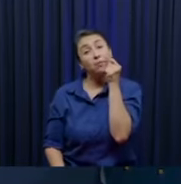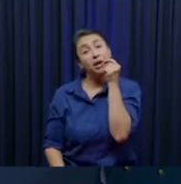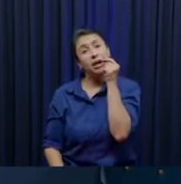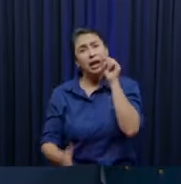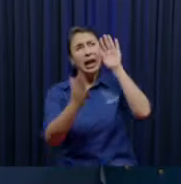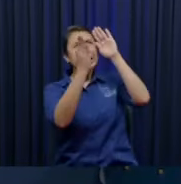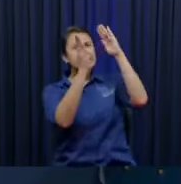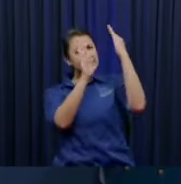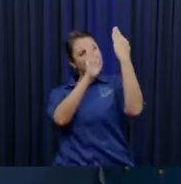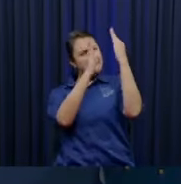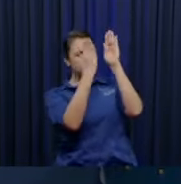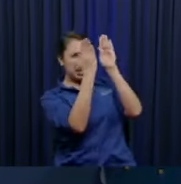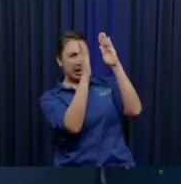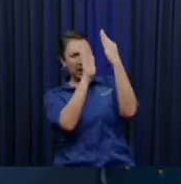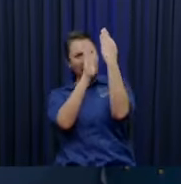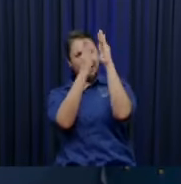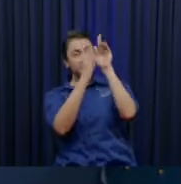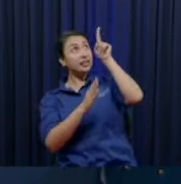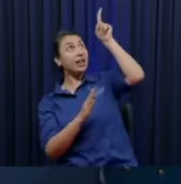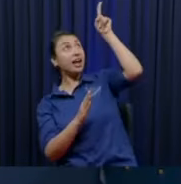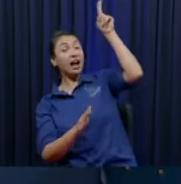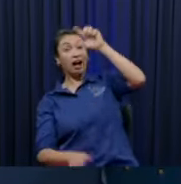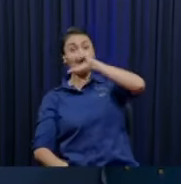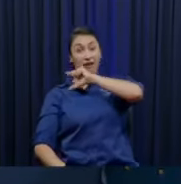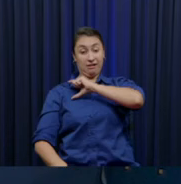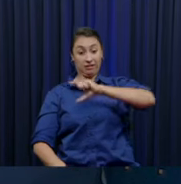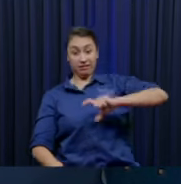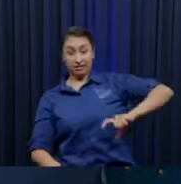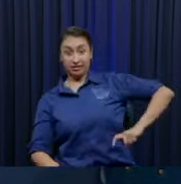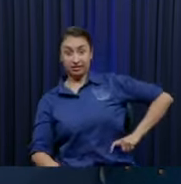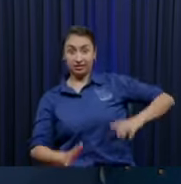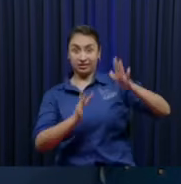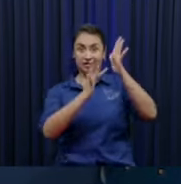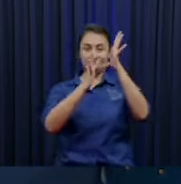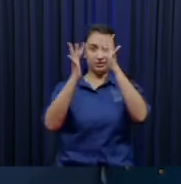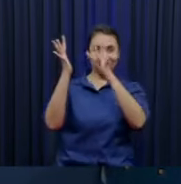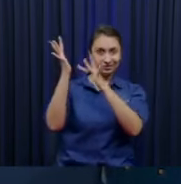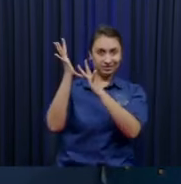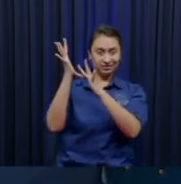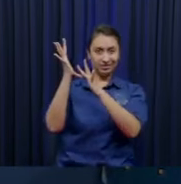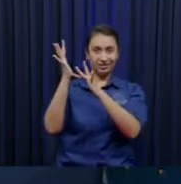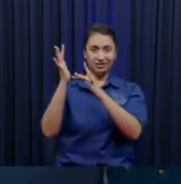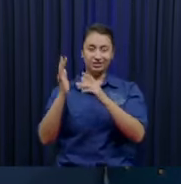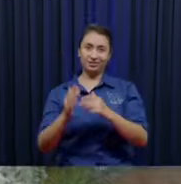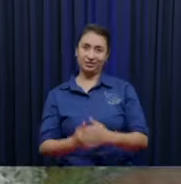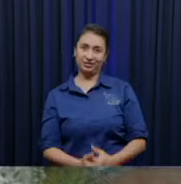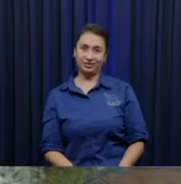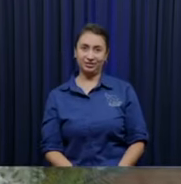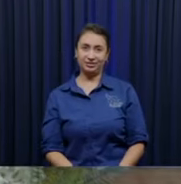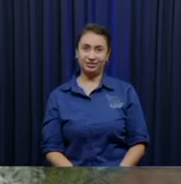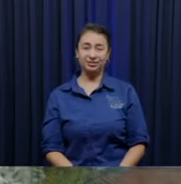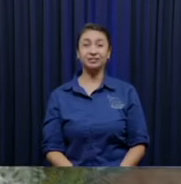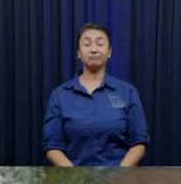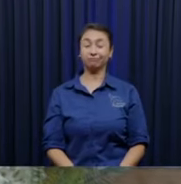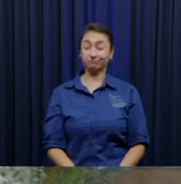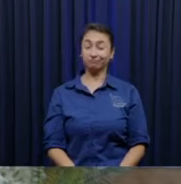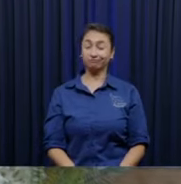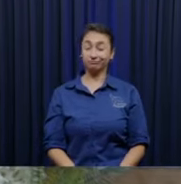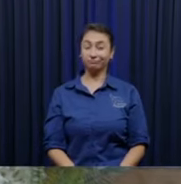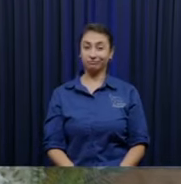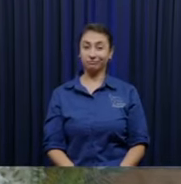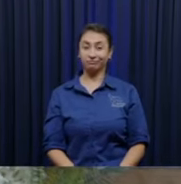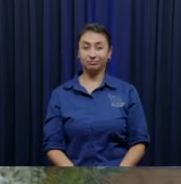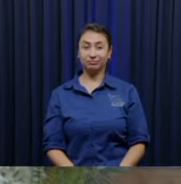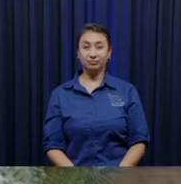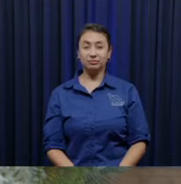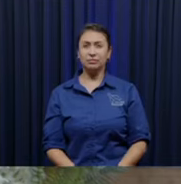Adán? ¿Quién? Sí, claro, claro, Cristo. Entonces, si eso es así,